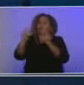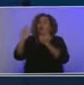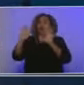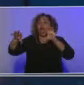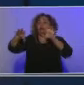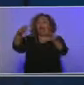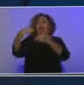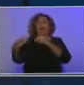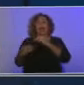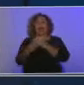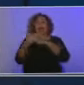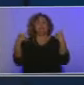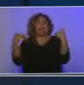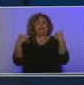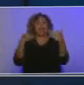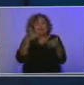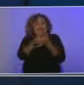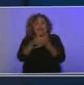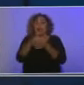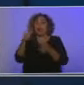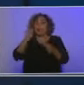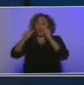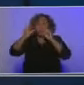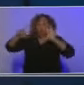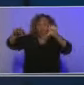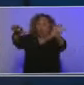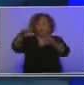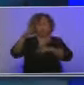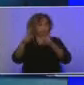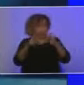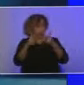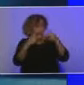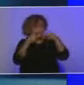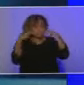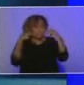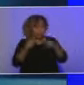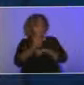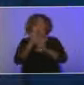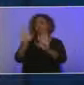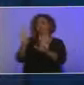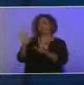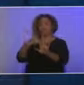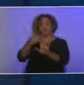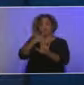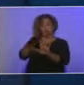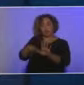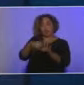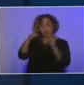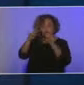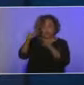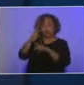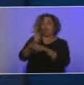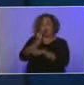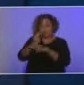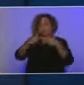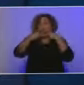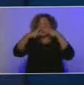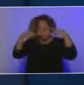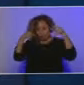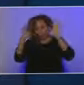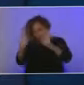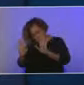de la playa, porque la gente... ¿Y la gente con mascarilla o sin mascarilla? Pues mira, por lo menos Vi la gente con mascarilla,